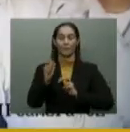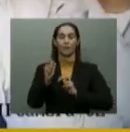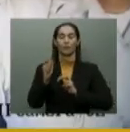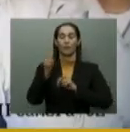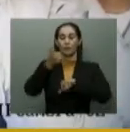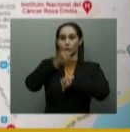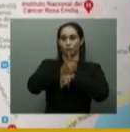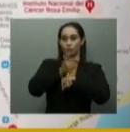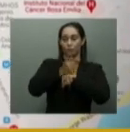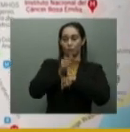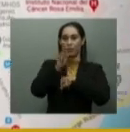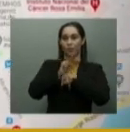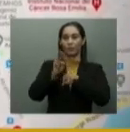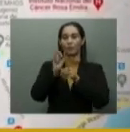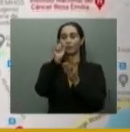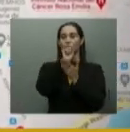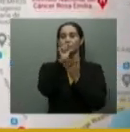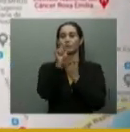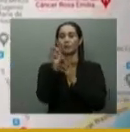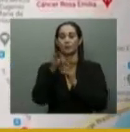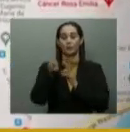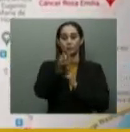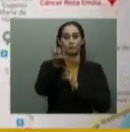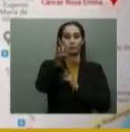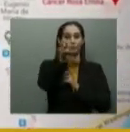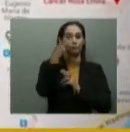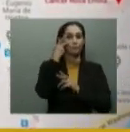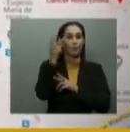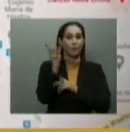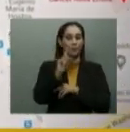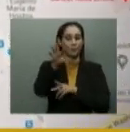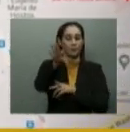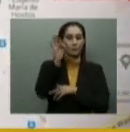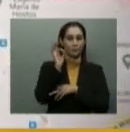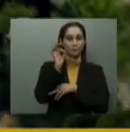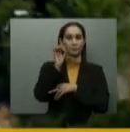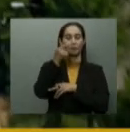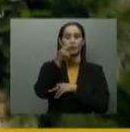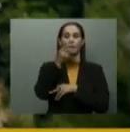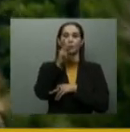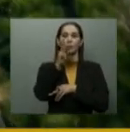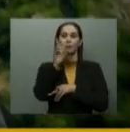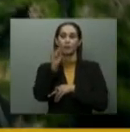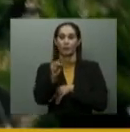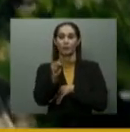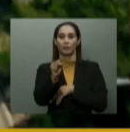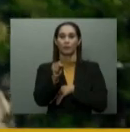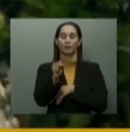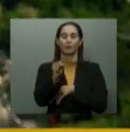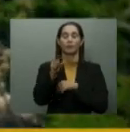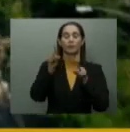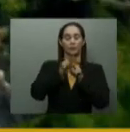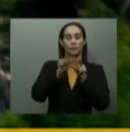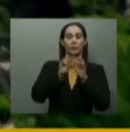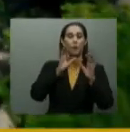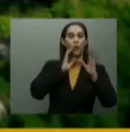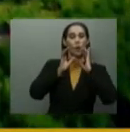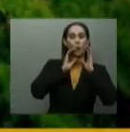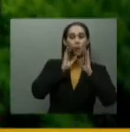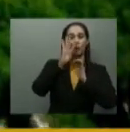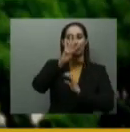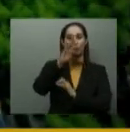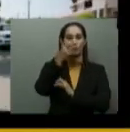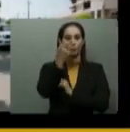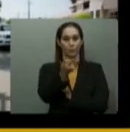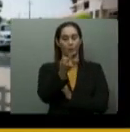la gente te vea con respecto son muchos aspectos amados y estoy diciendo que debemos de trabajar para nosotros tener una policía de la cual sentirnos